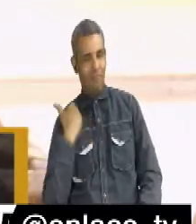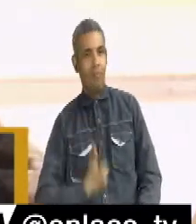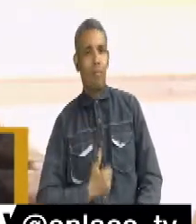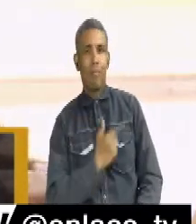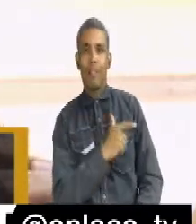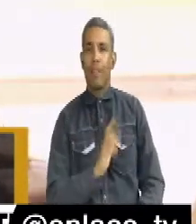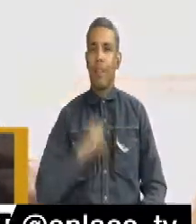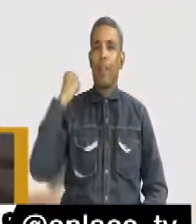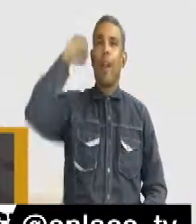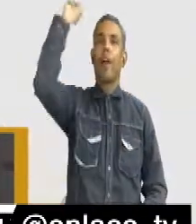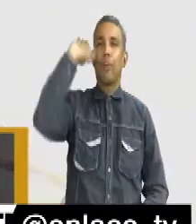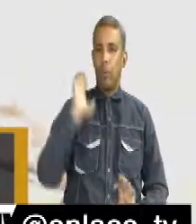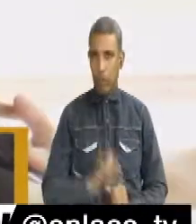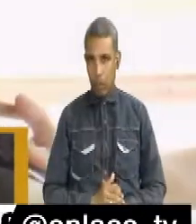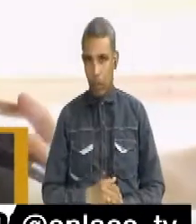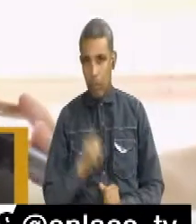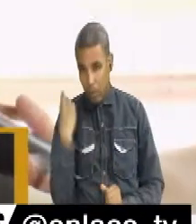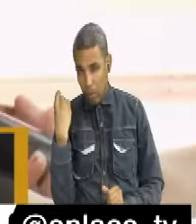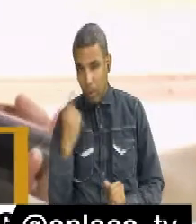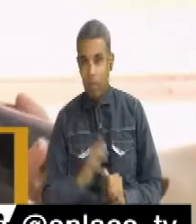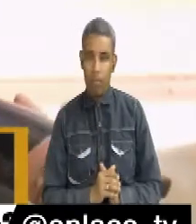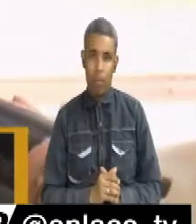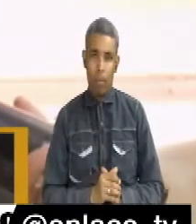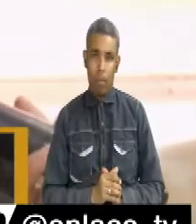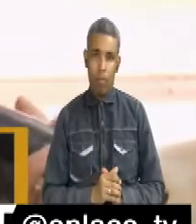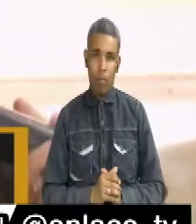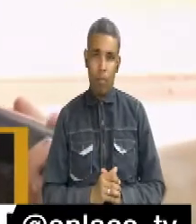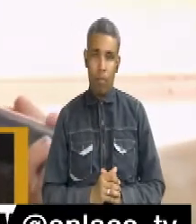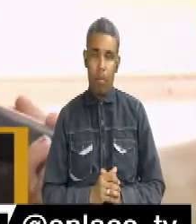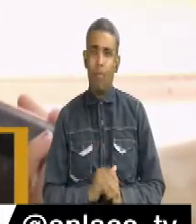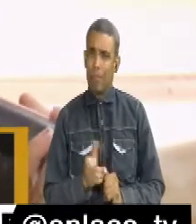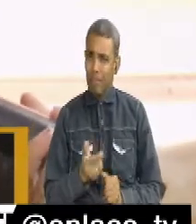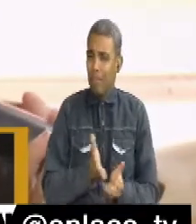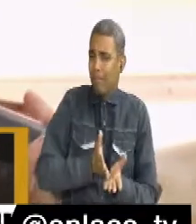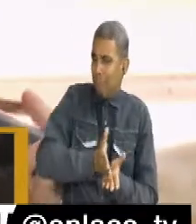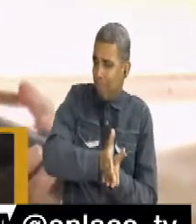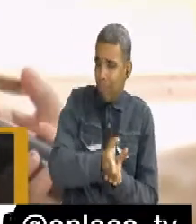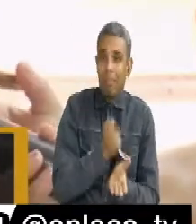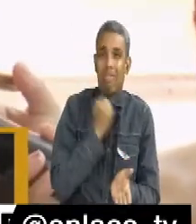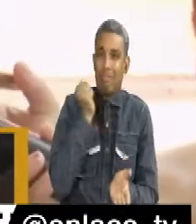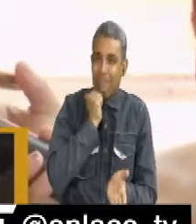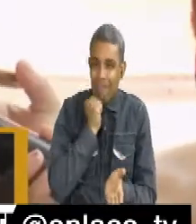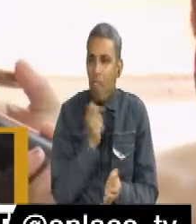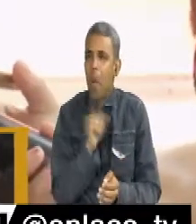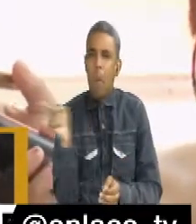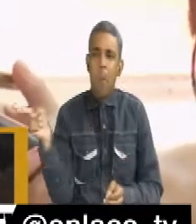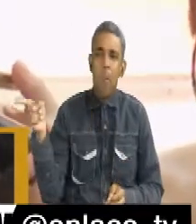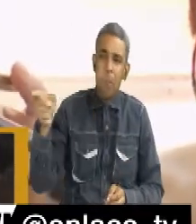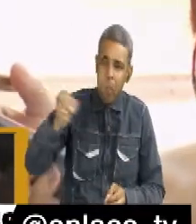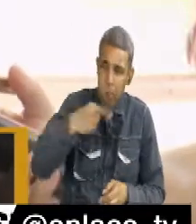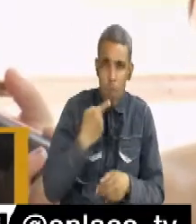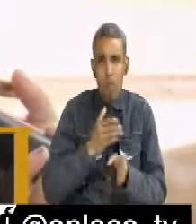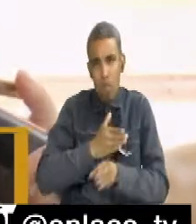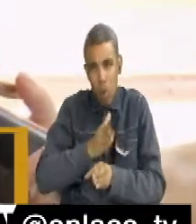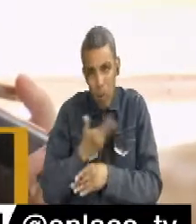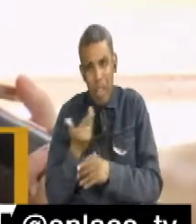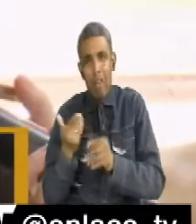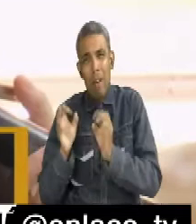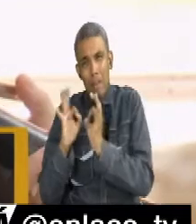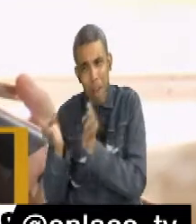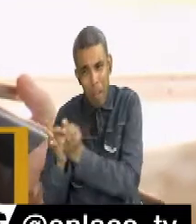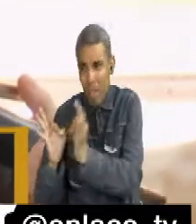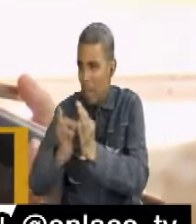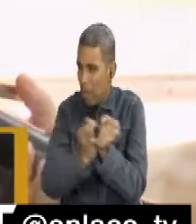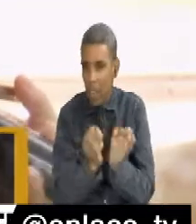tipo de casos. Casos recurrentes, sí, en efecto, en las familias pues observamos ese tipo de